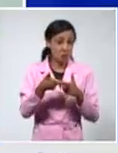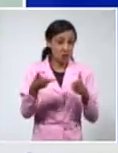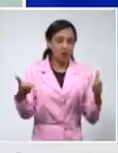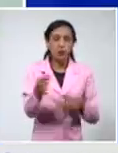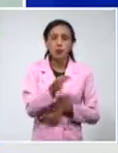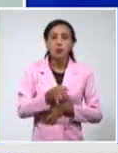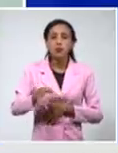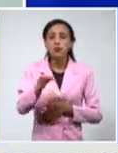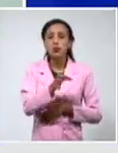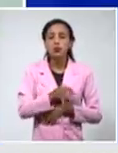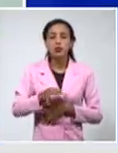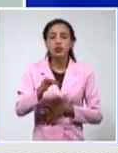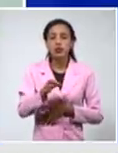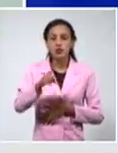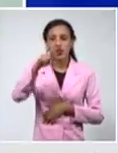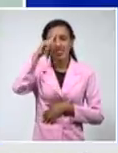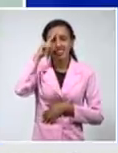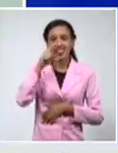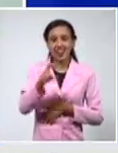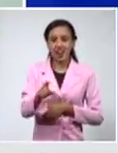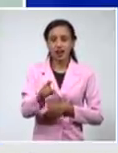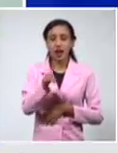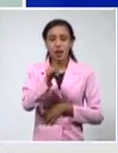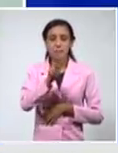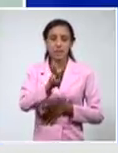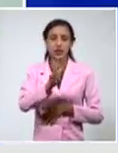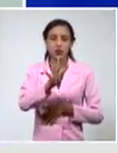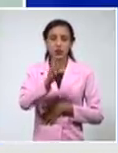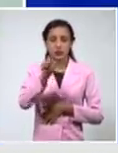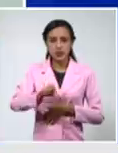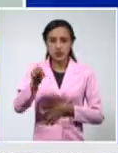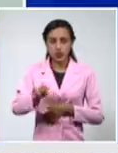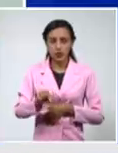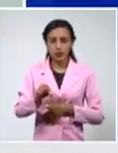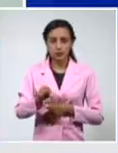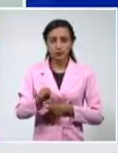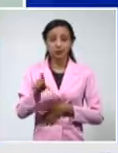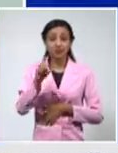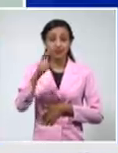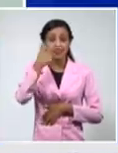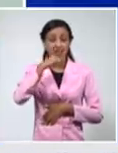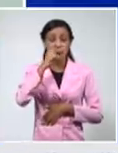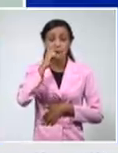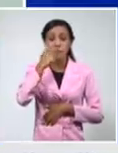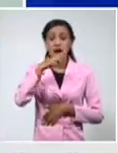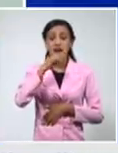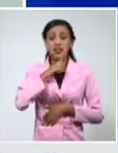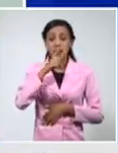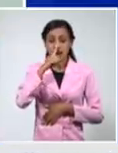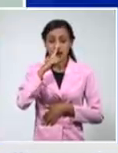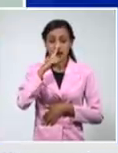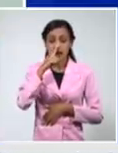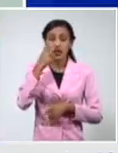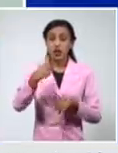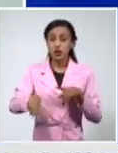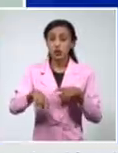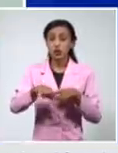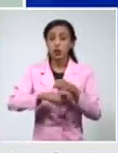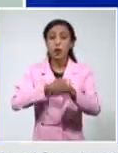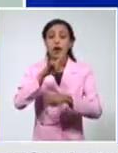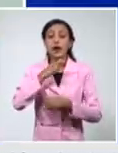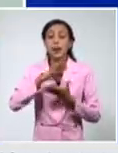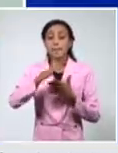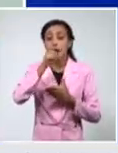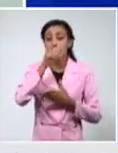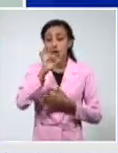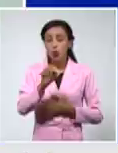municipio Santa Clara, 24. Caibarien y Quemado de Güines con 2 cada uno, y Placeta, un caso autóctono